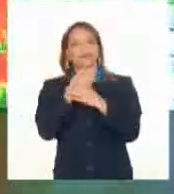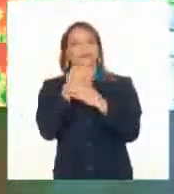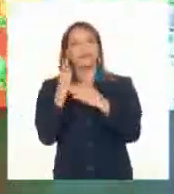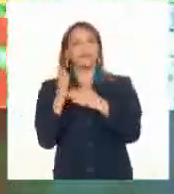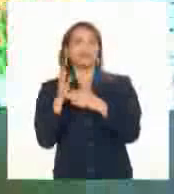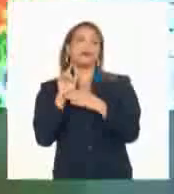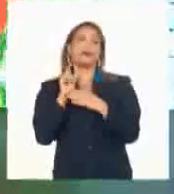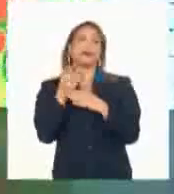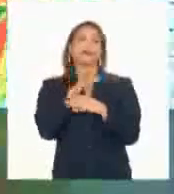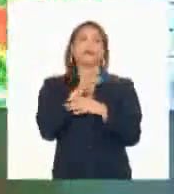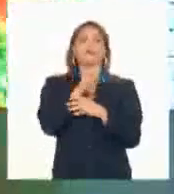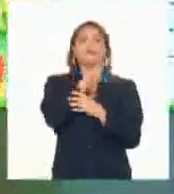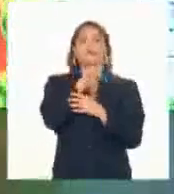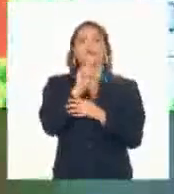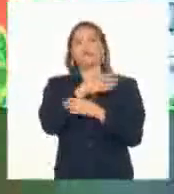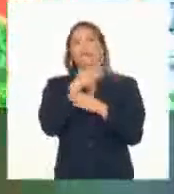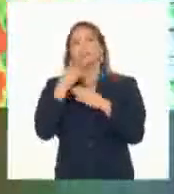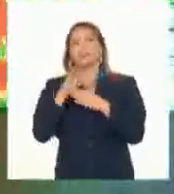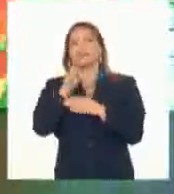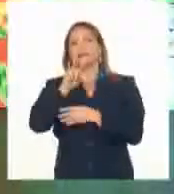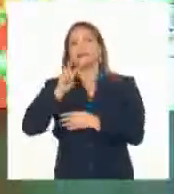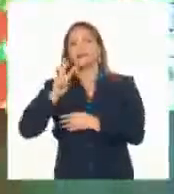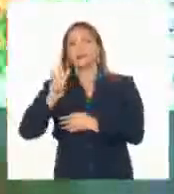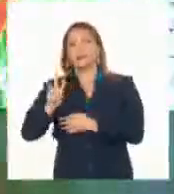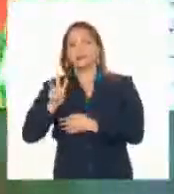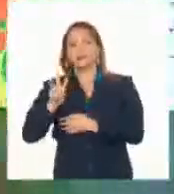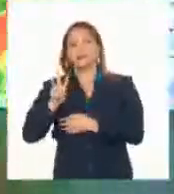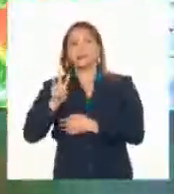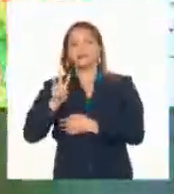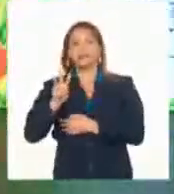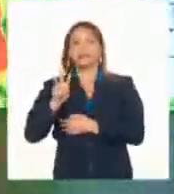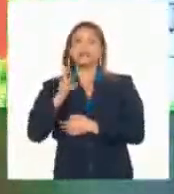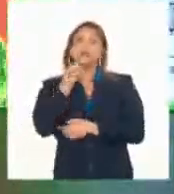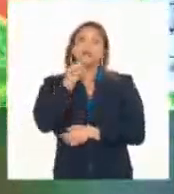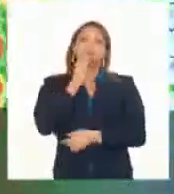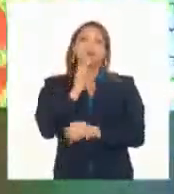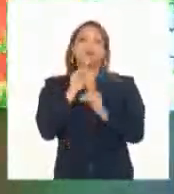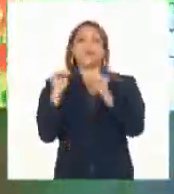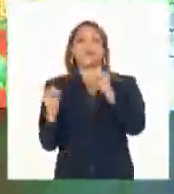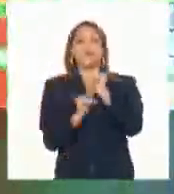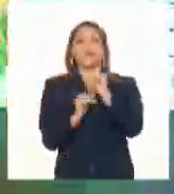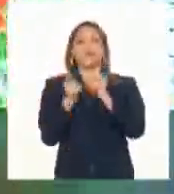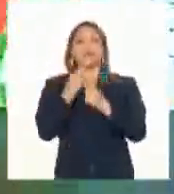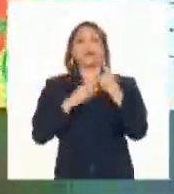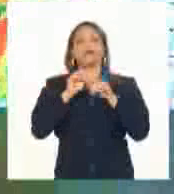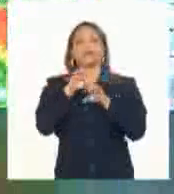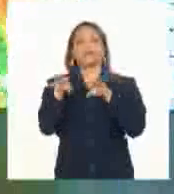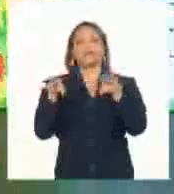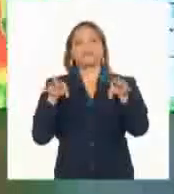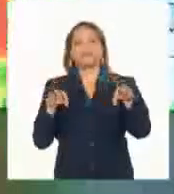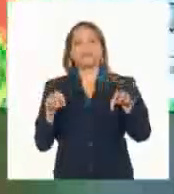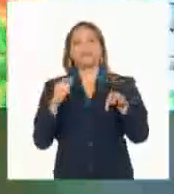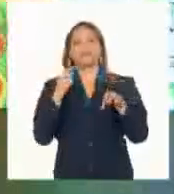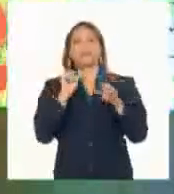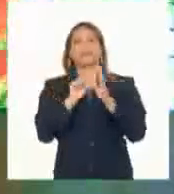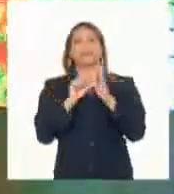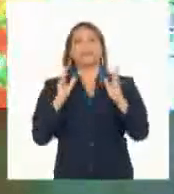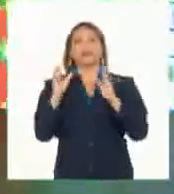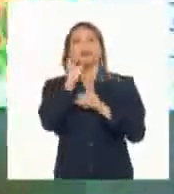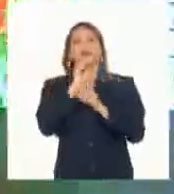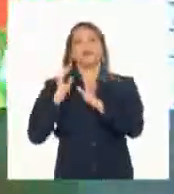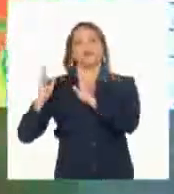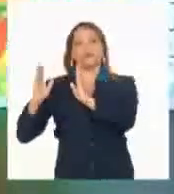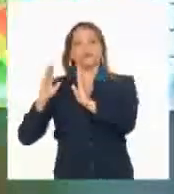tendrán valores de 20 y hasta 23 grados Celsius y pueden ser inferiores en algunas localidades del interior de la parte